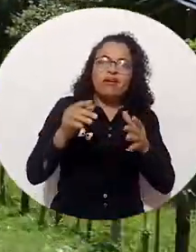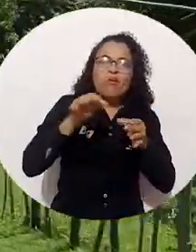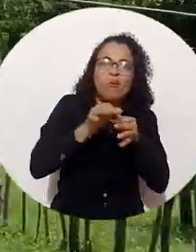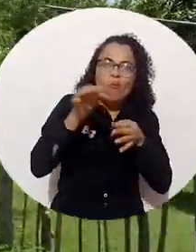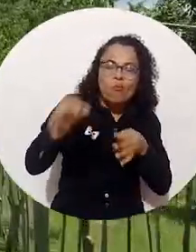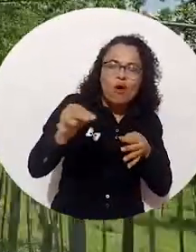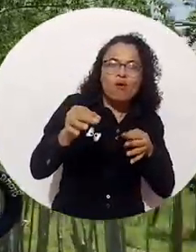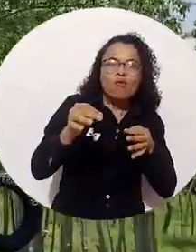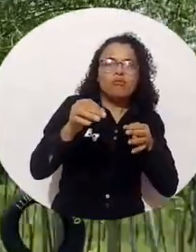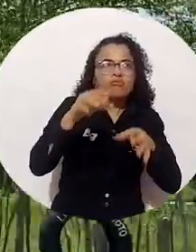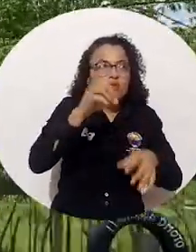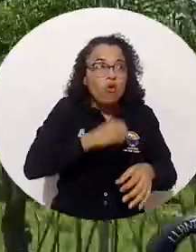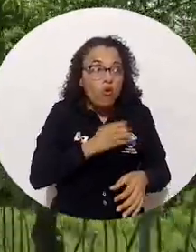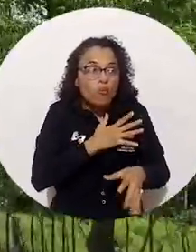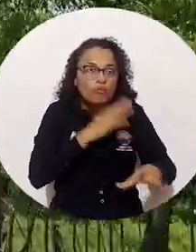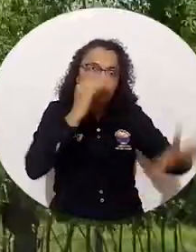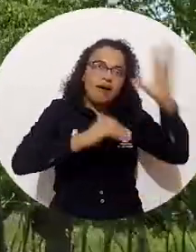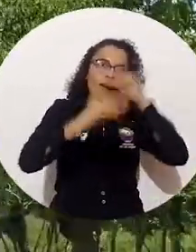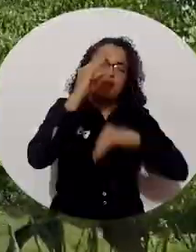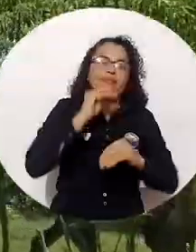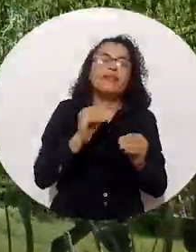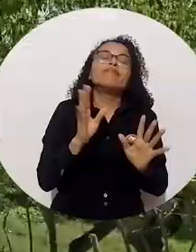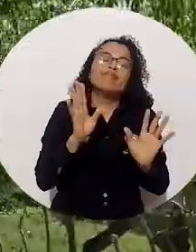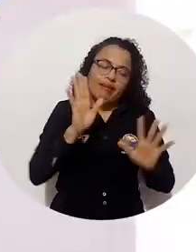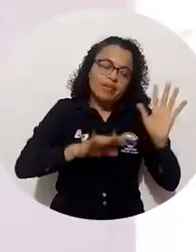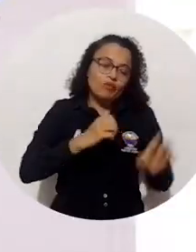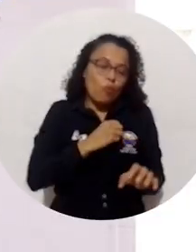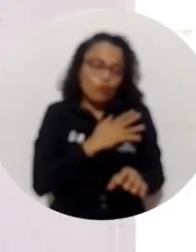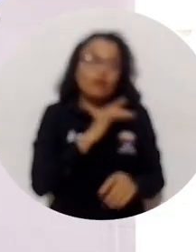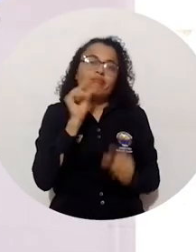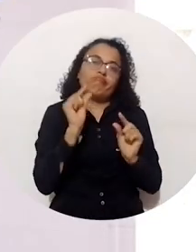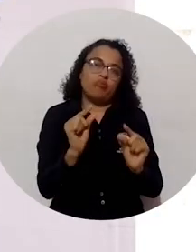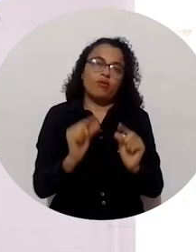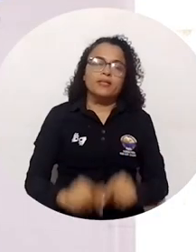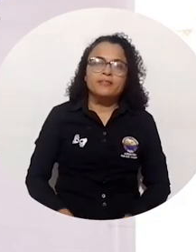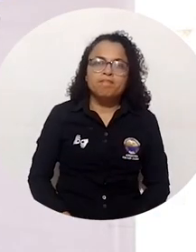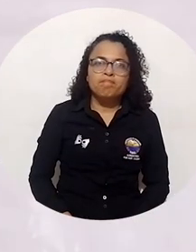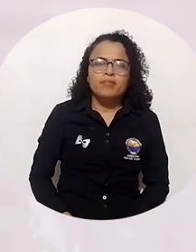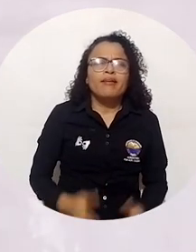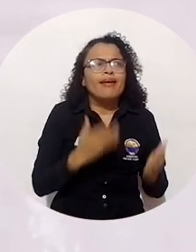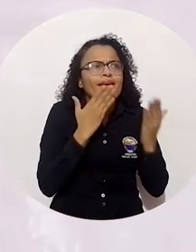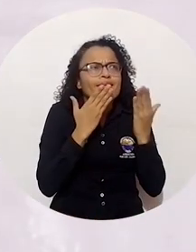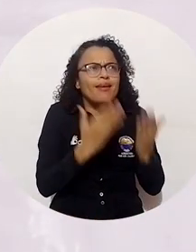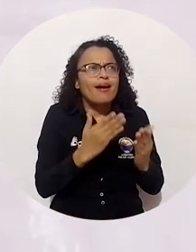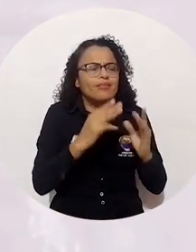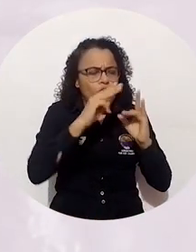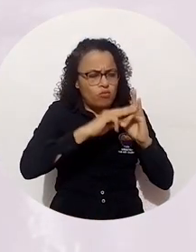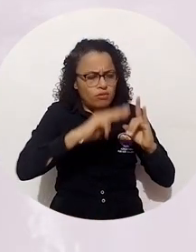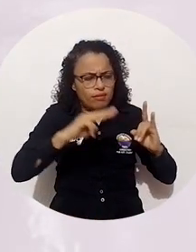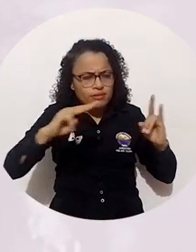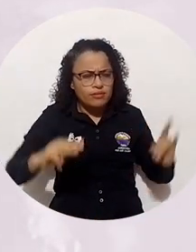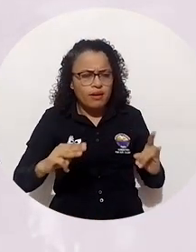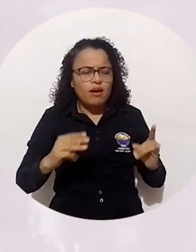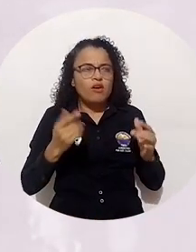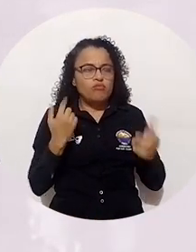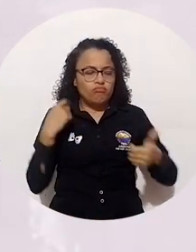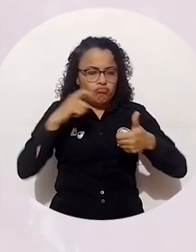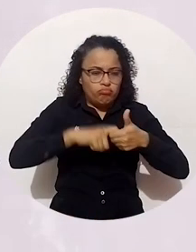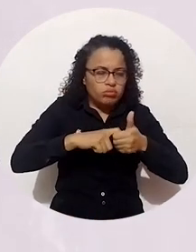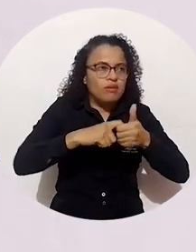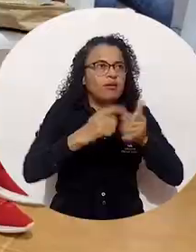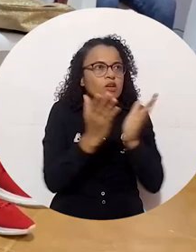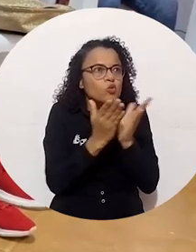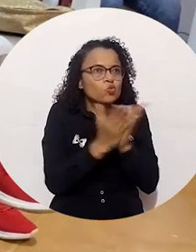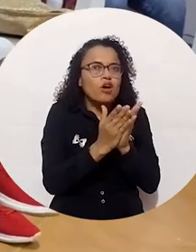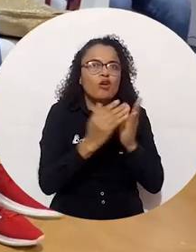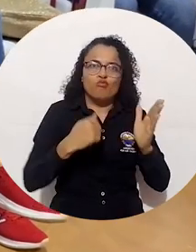oportunidades son escasas. Le doy gracias a la Universidad del Magdalena por esta oportunidad de estudiar, de